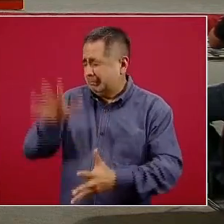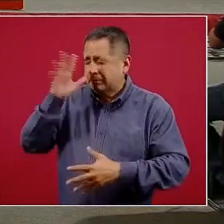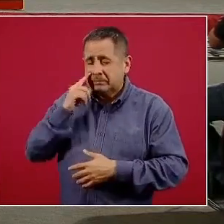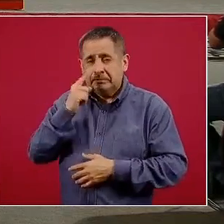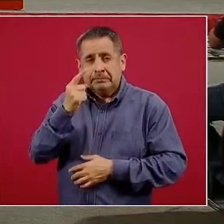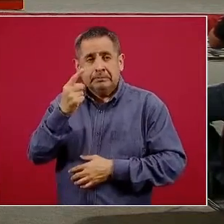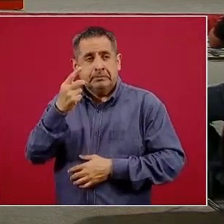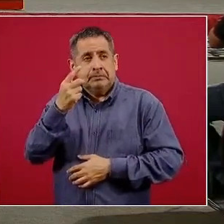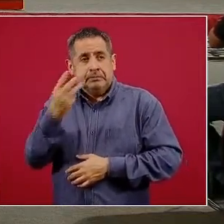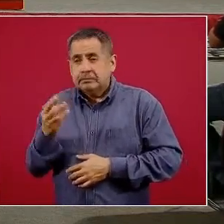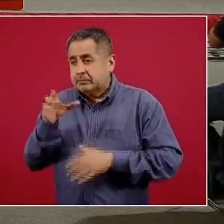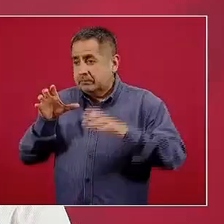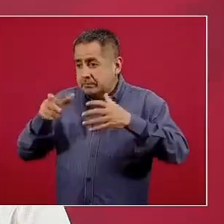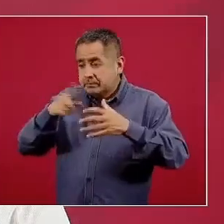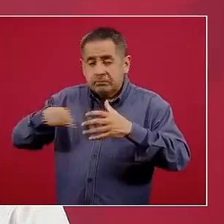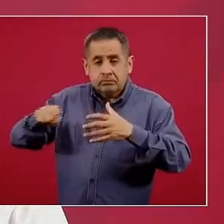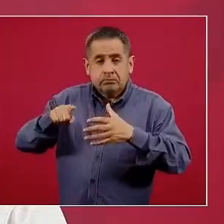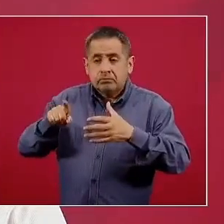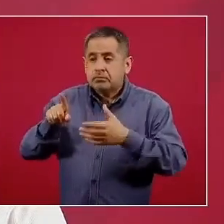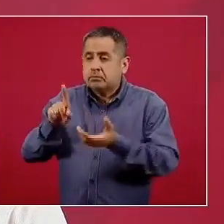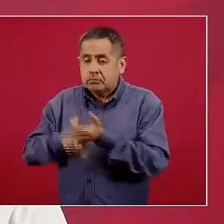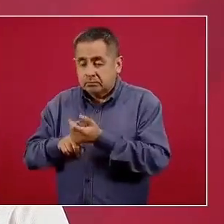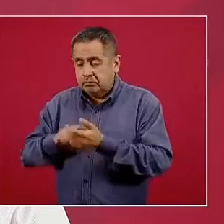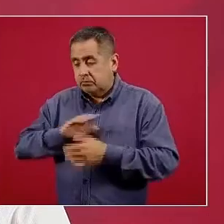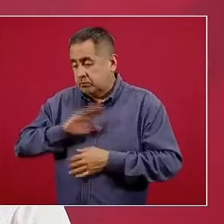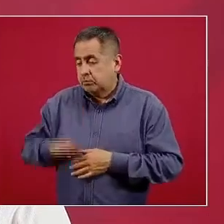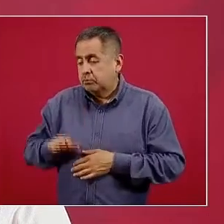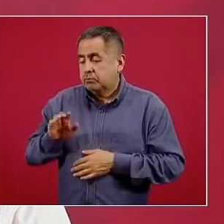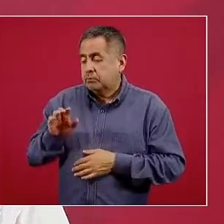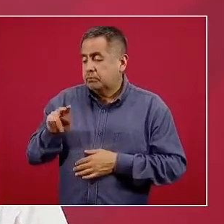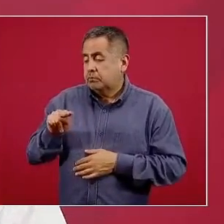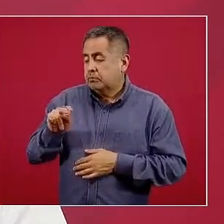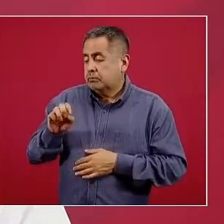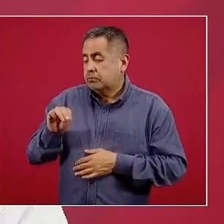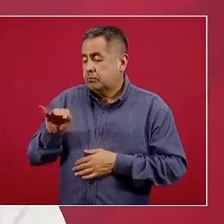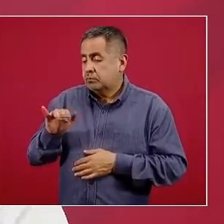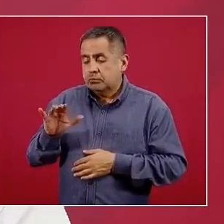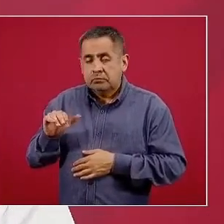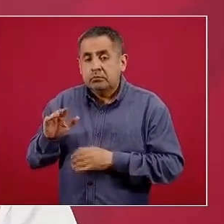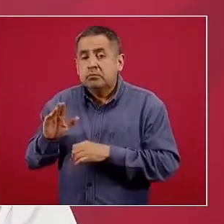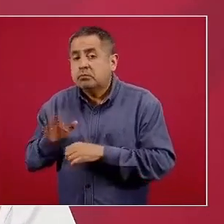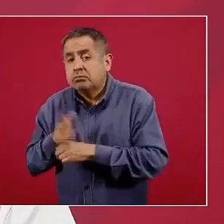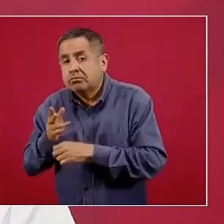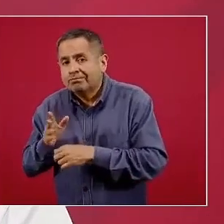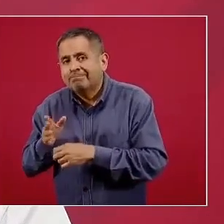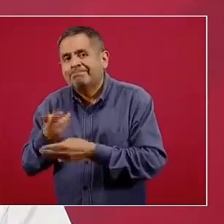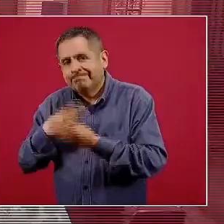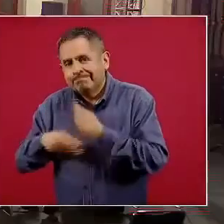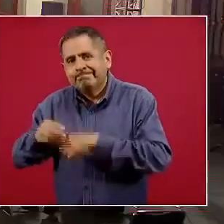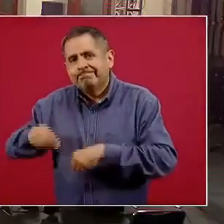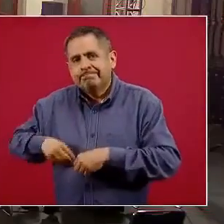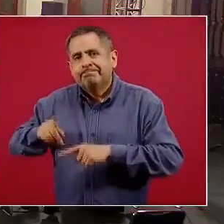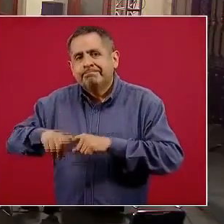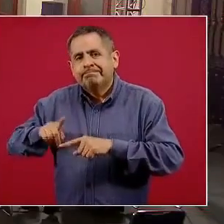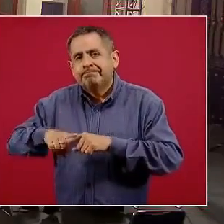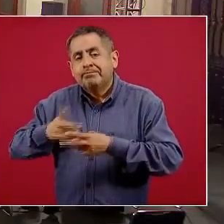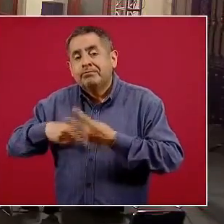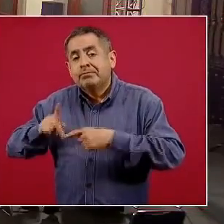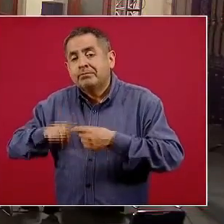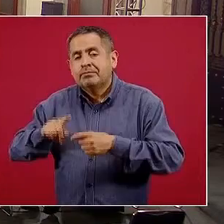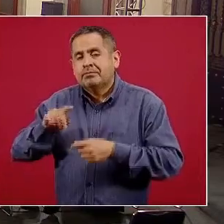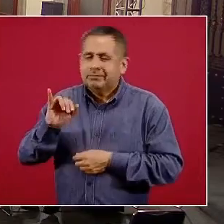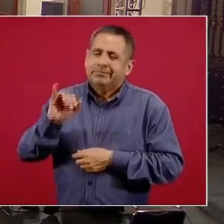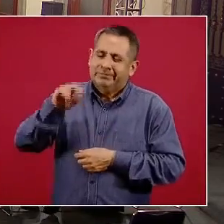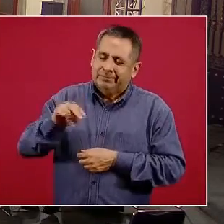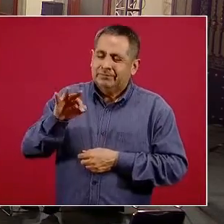de neumonía podrían ser atribuibles a el virus influenza, según diversos estudios que se han hecho en el mundo a lo largo